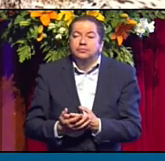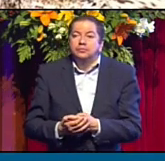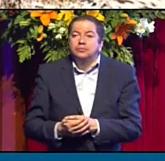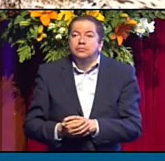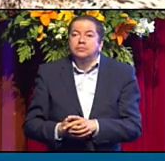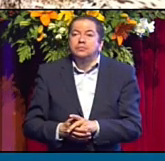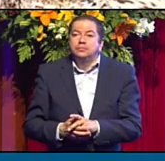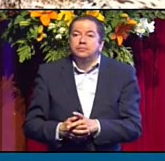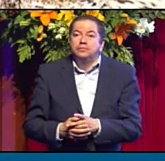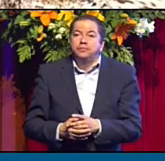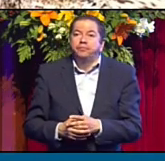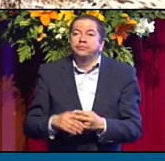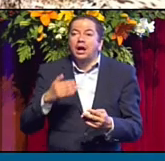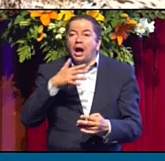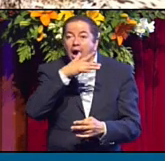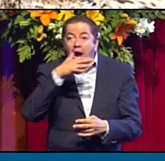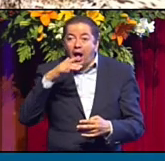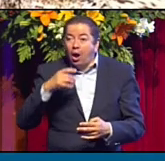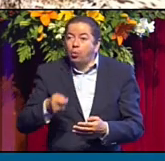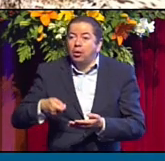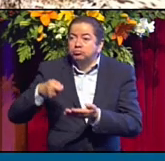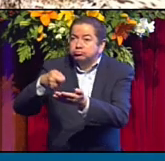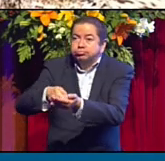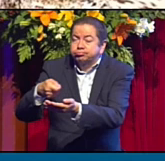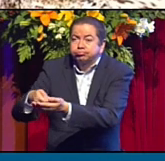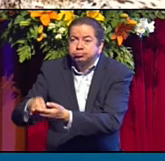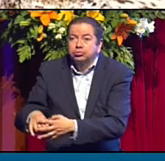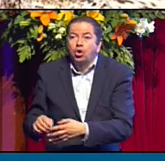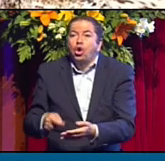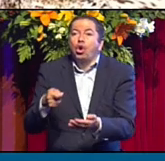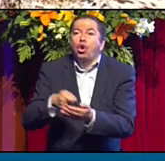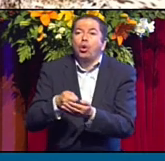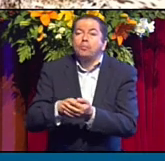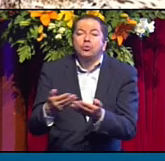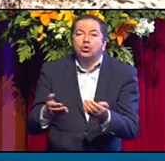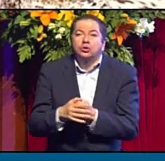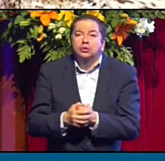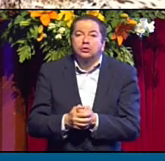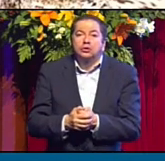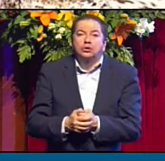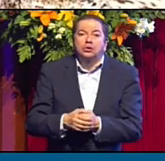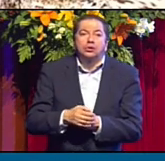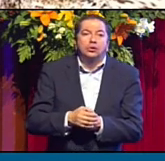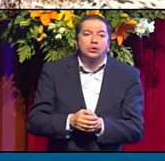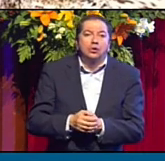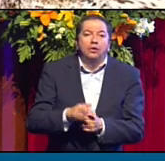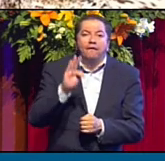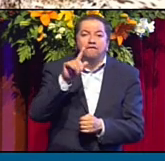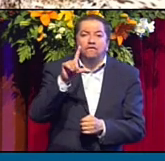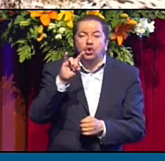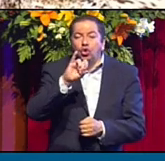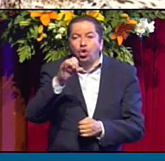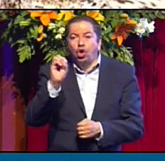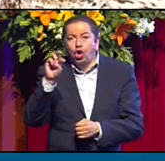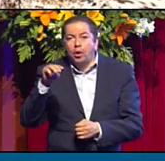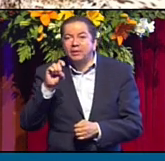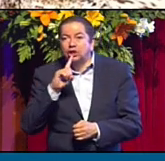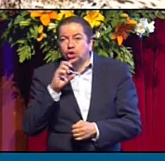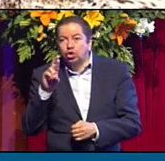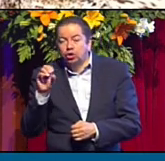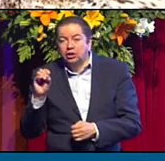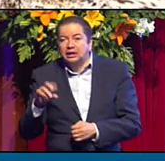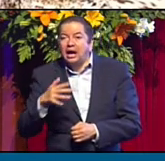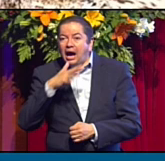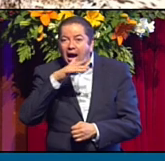Entrega de agua potable por casi 3 millones de pesos. ¿Qué es lo que hicimos? Compramos un flujómetro, que significa que el agua que le entregamos a la